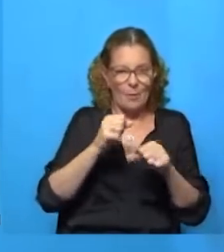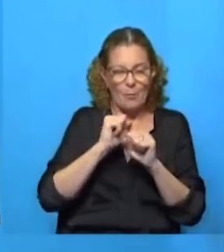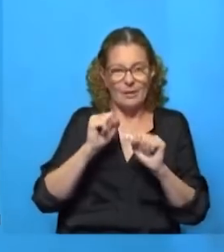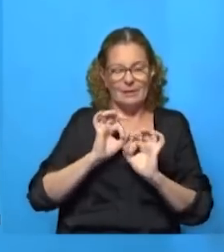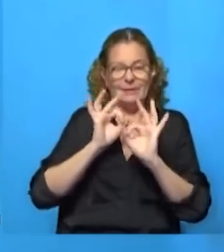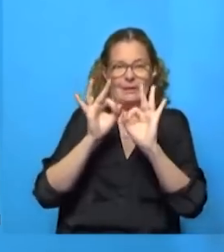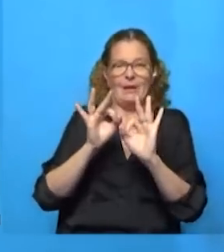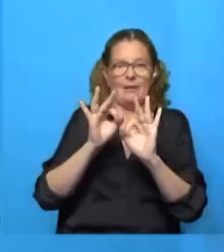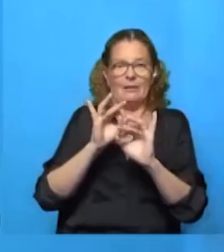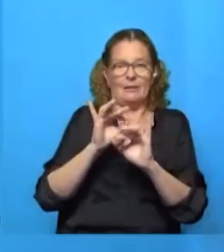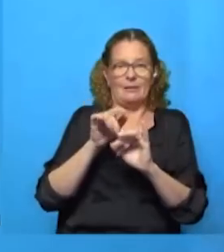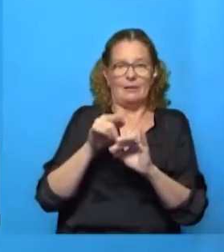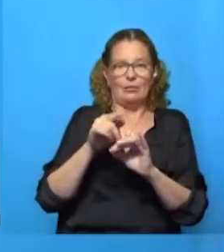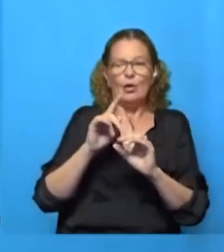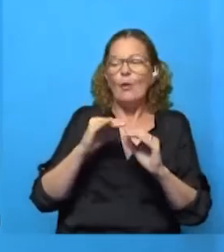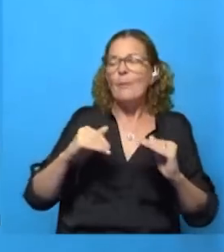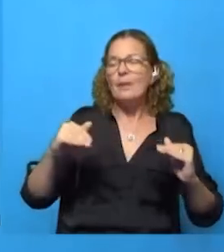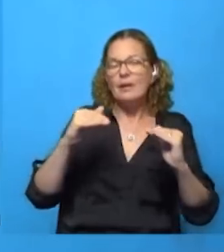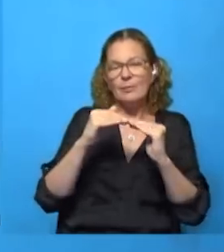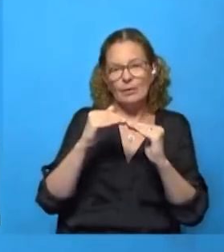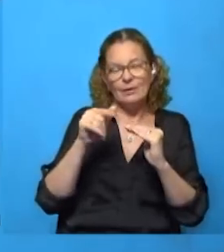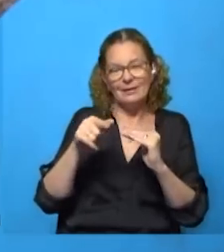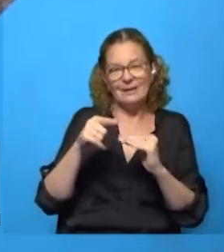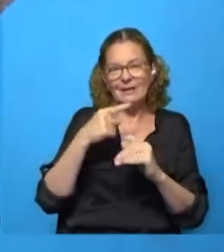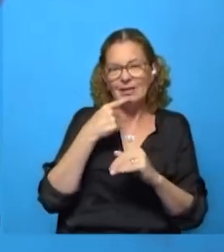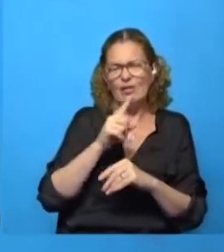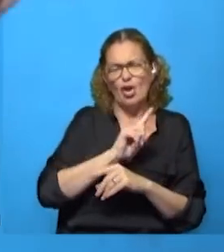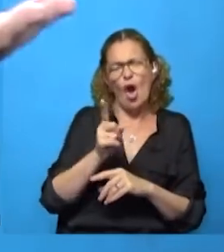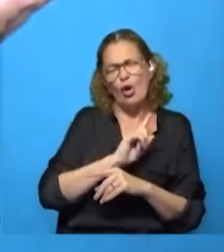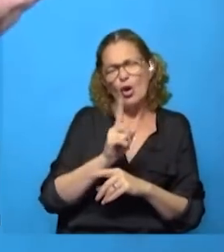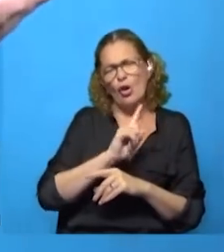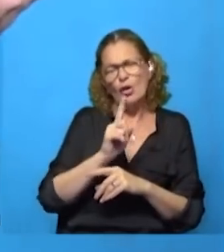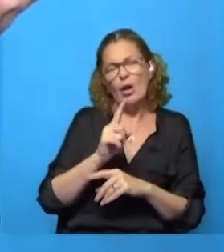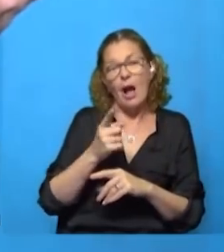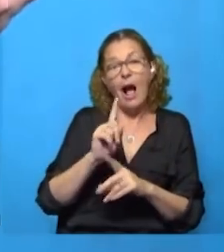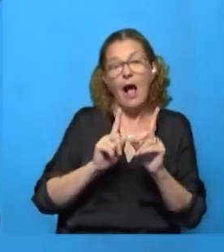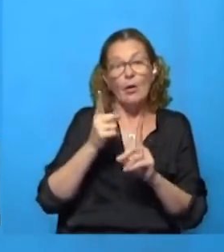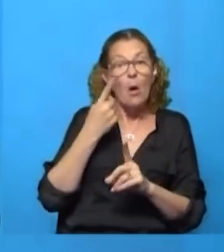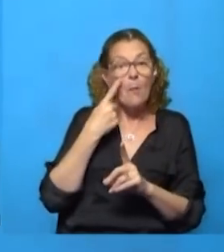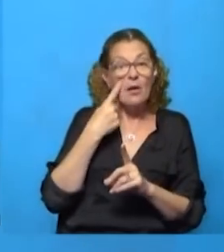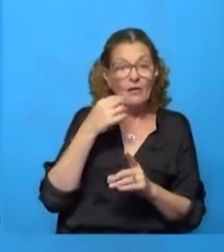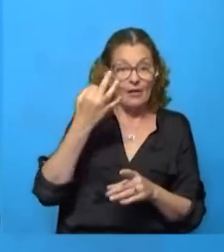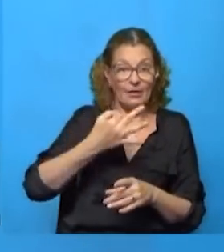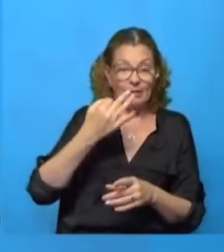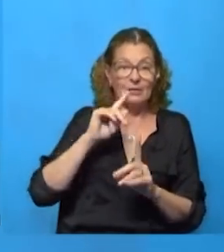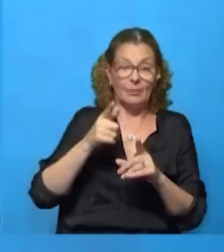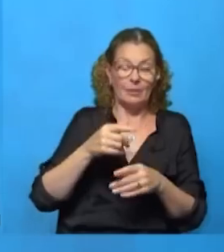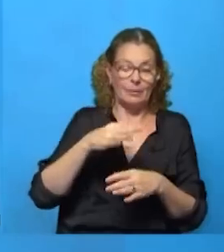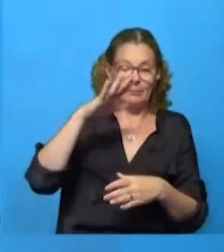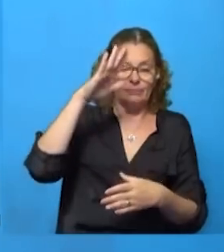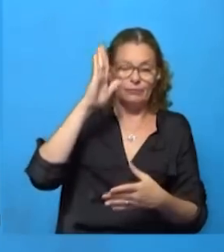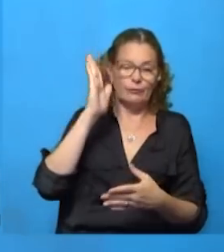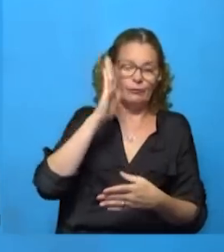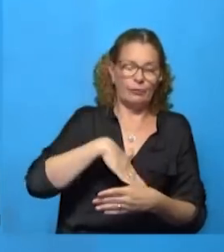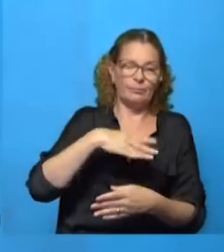llegar a desatar lo otro esto pasa lo mismo si se niega todo y algo se prueba que es verdad Bueno también puede desbaratar todo